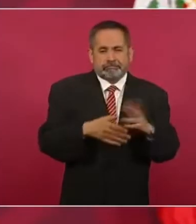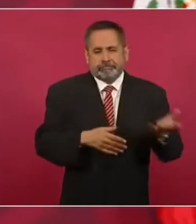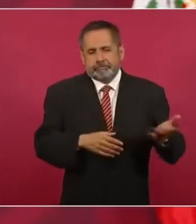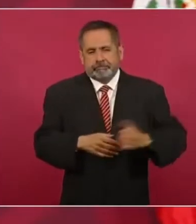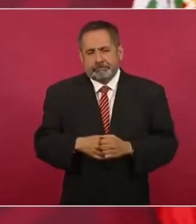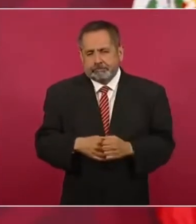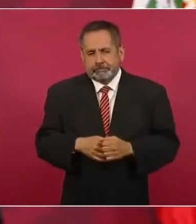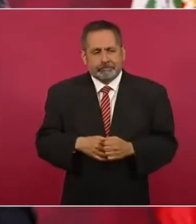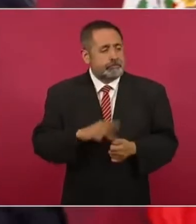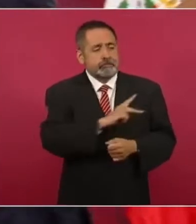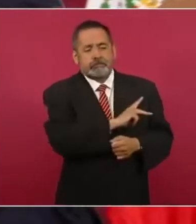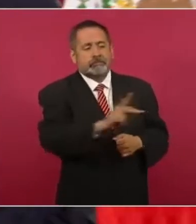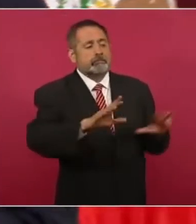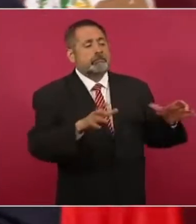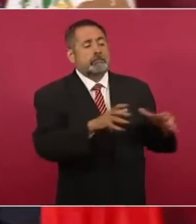en coro,